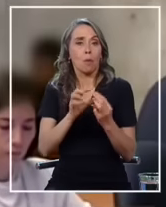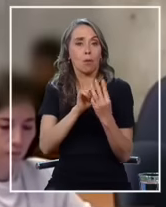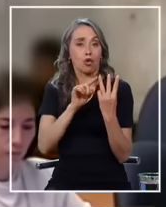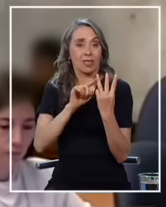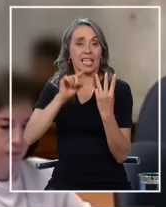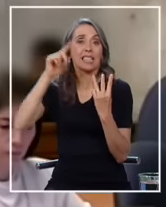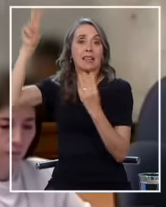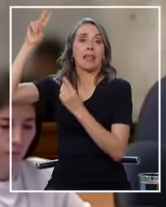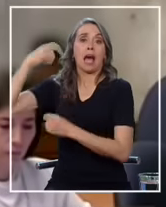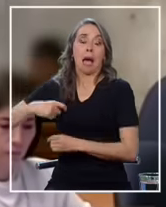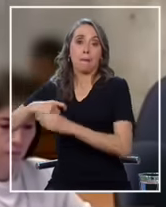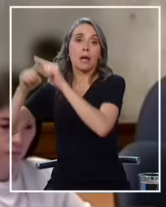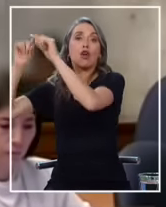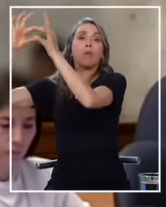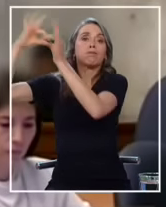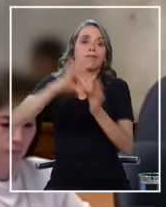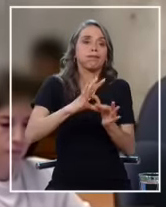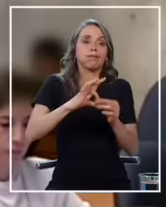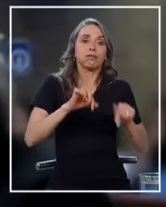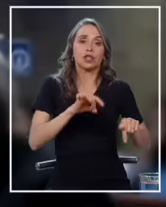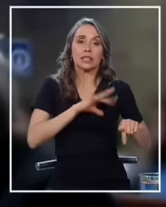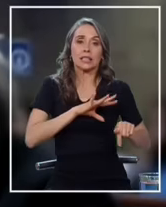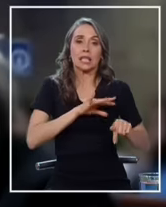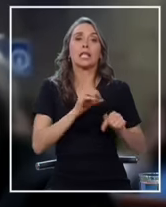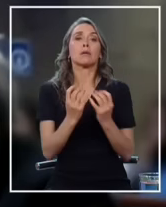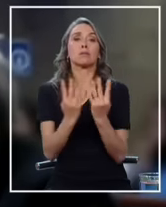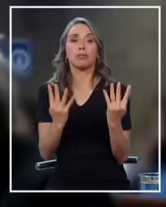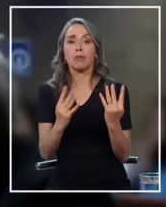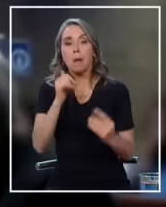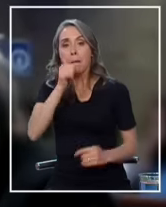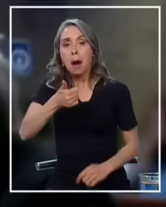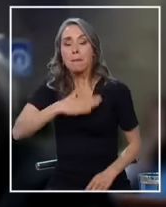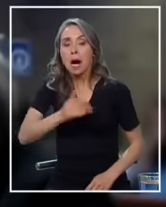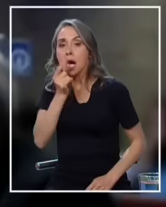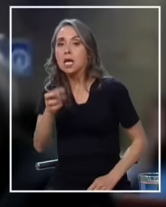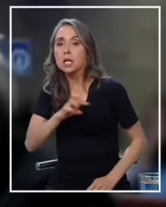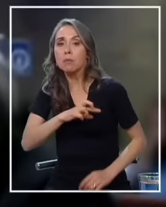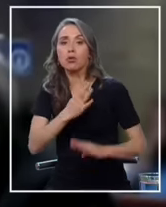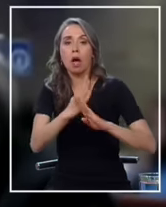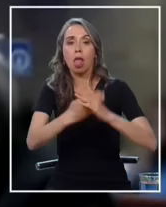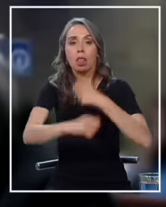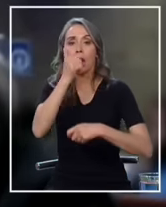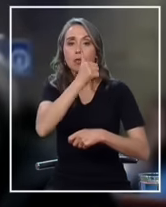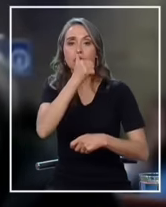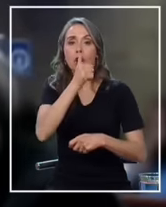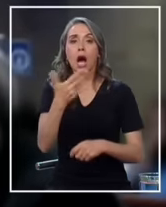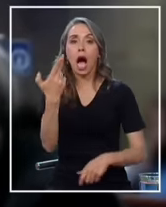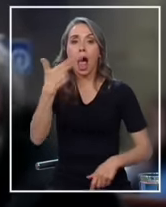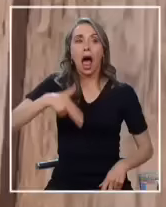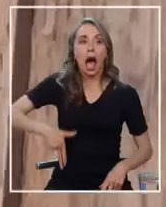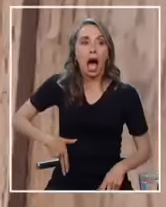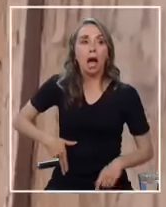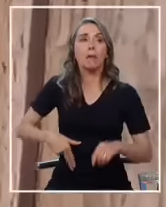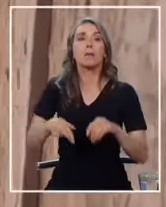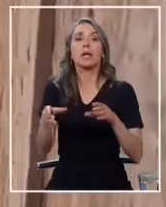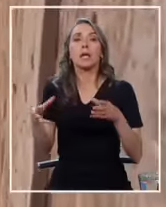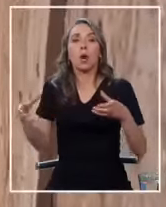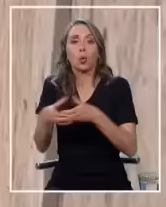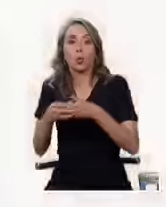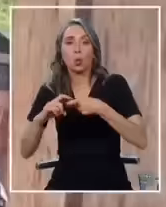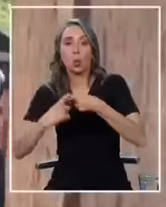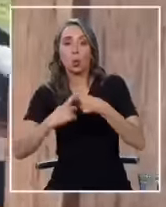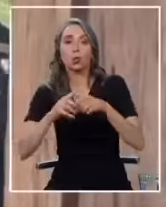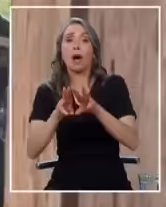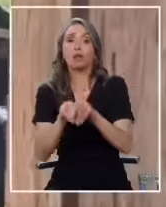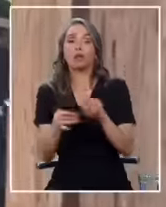que operaba en Chile será formalizado este martes. Se les imputan cargos por tráfico de drogas, porte de armas, asociación ilícita y